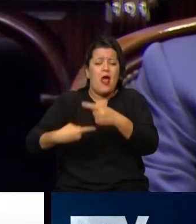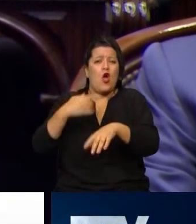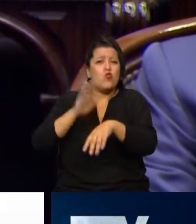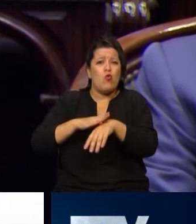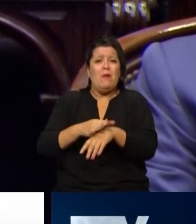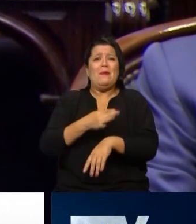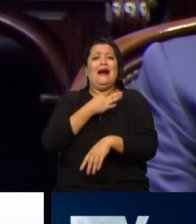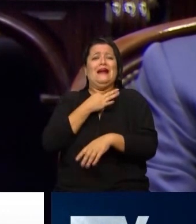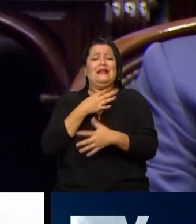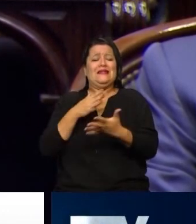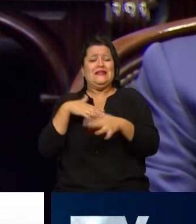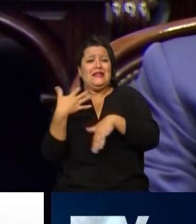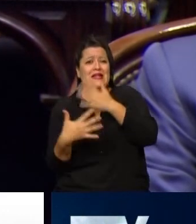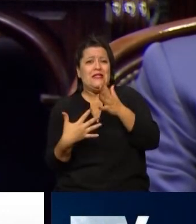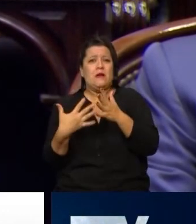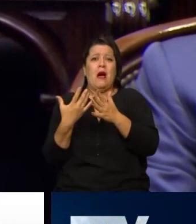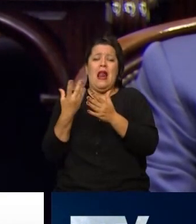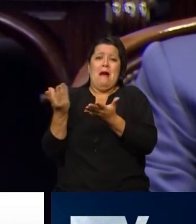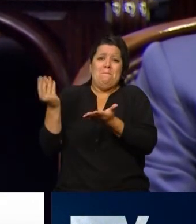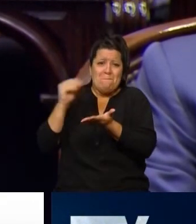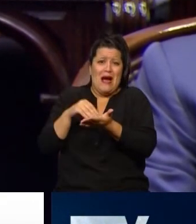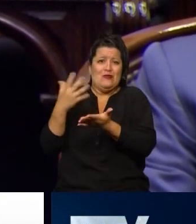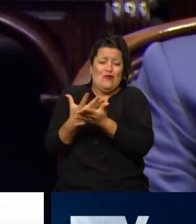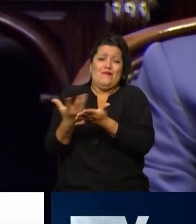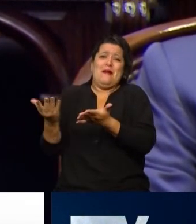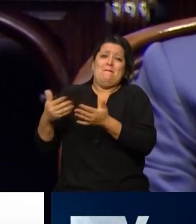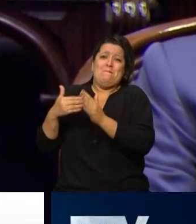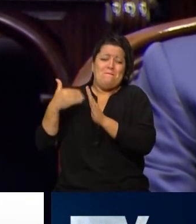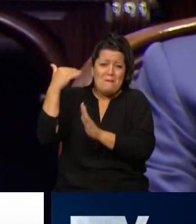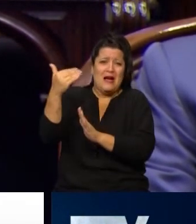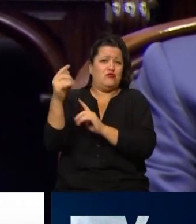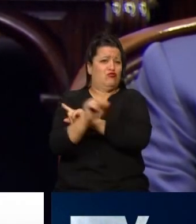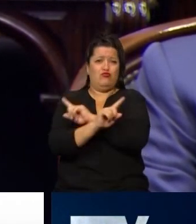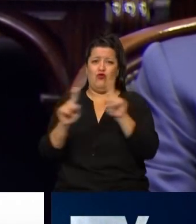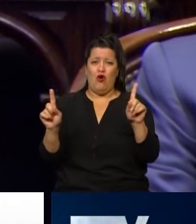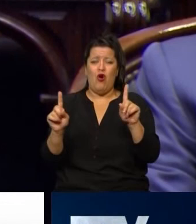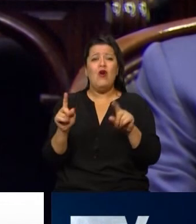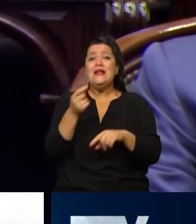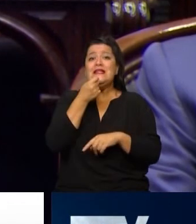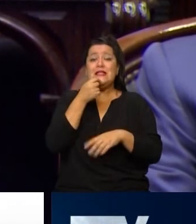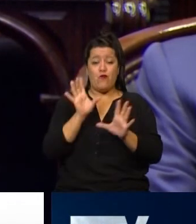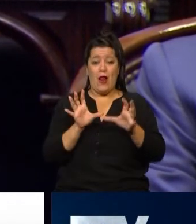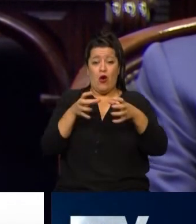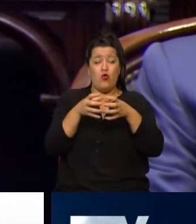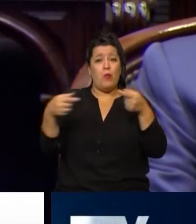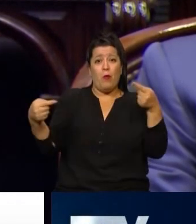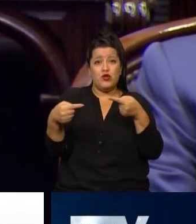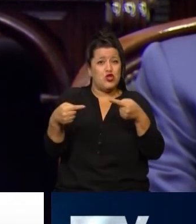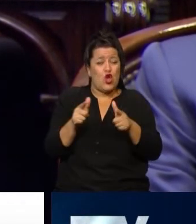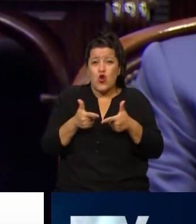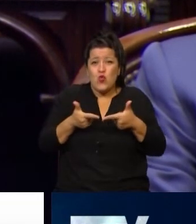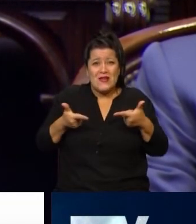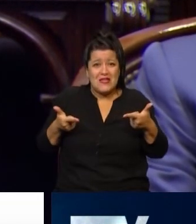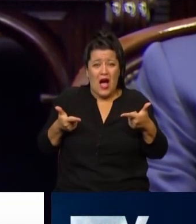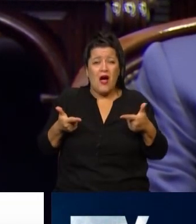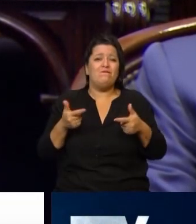se profundice. Es más, si no estuviésemos nosotros esta noche acá,